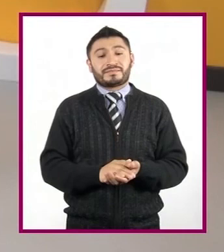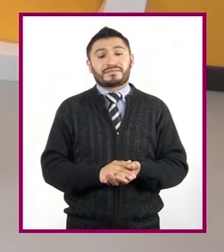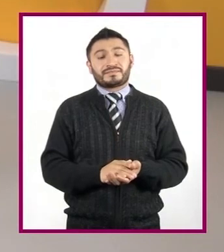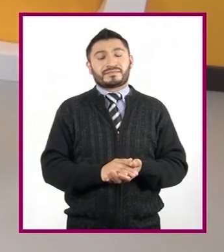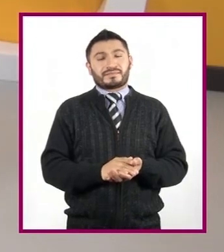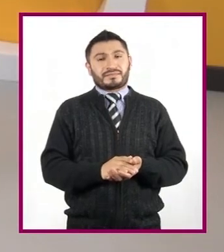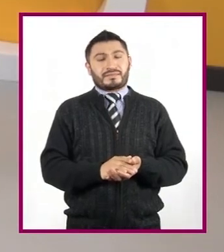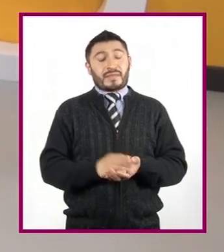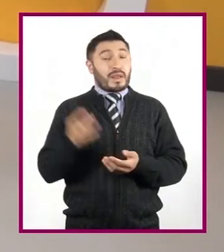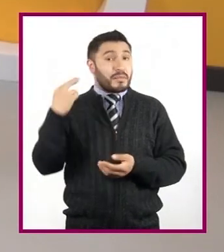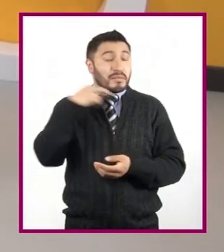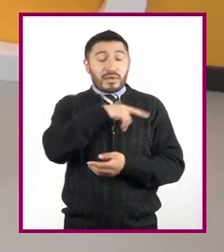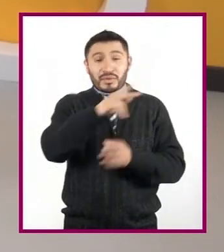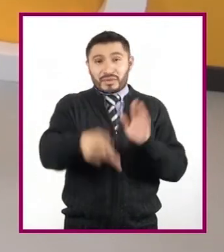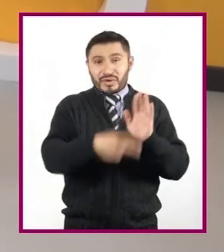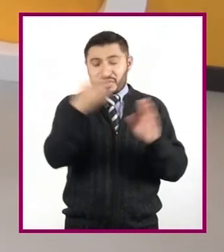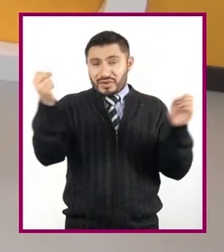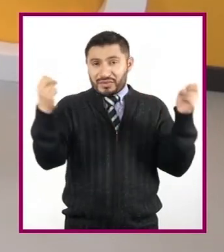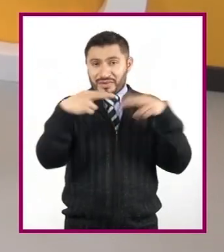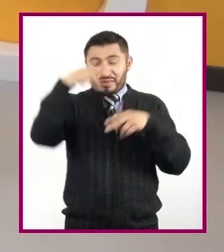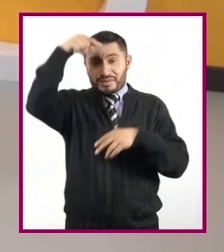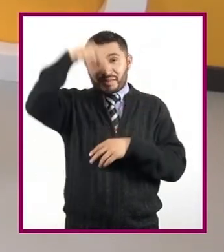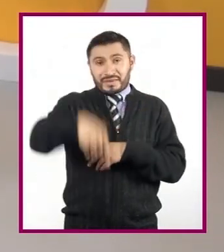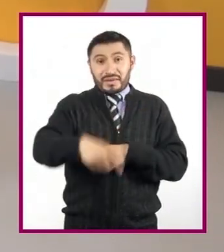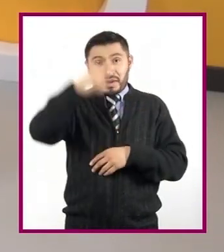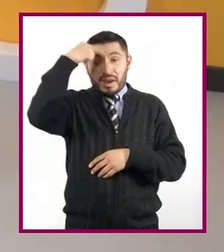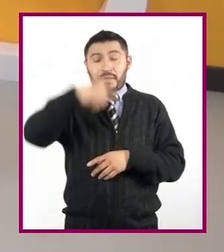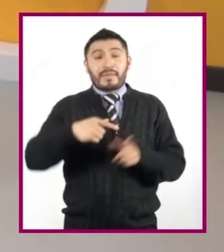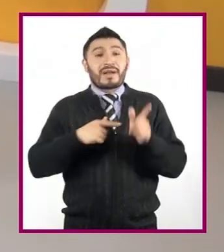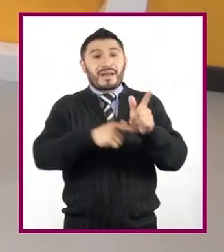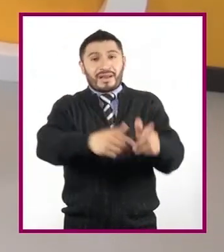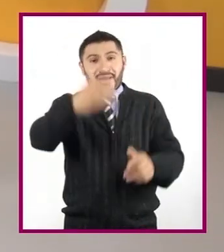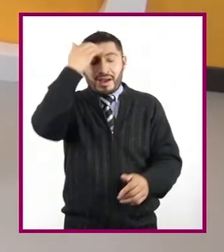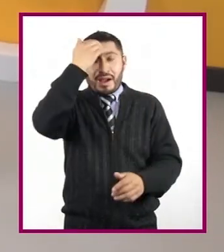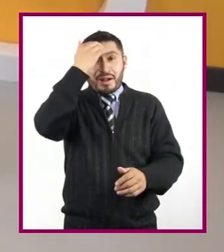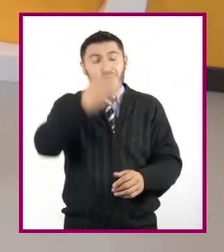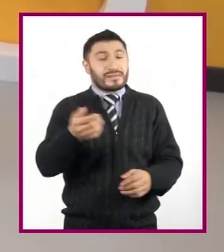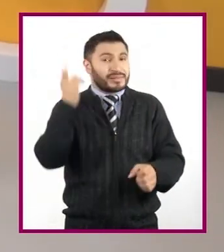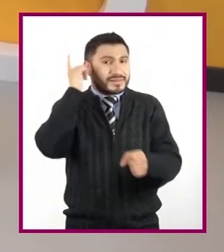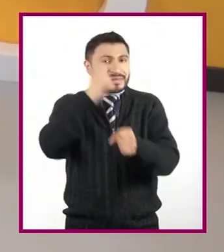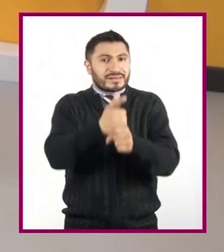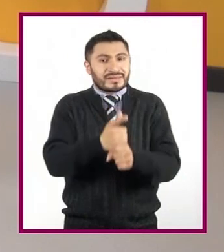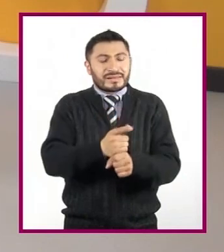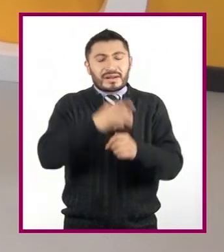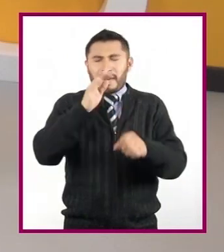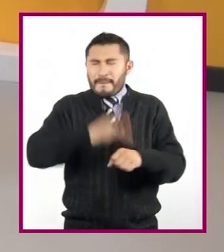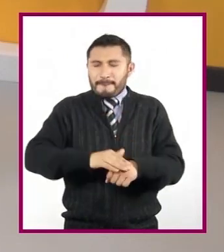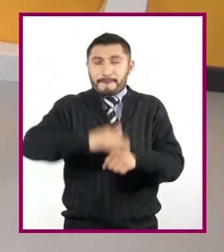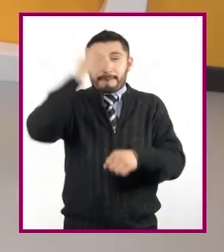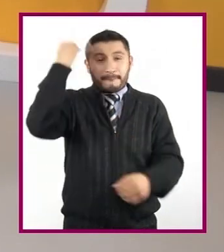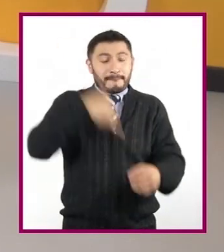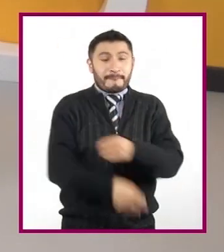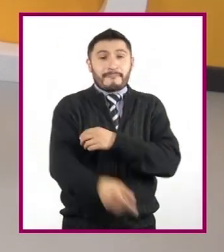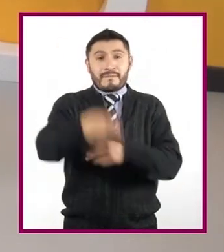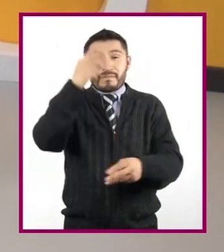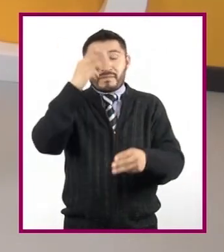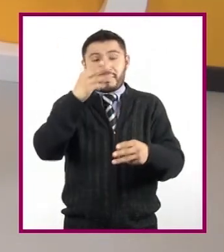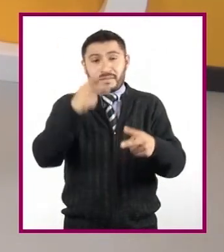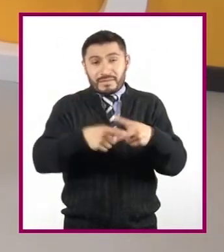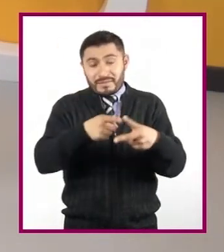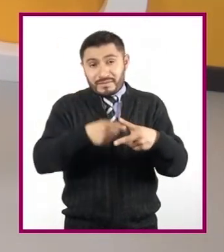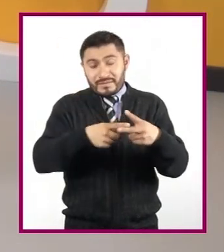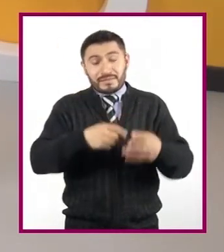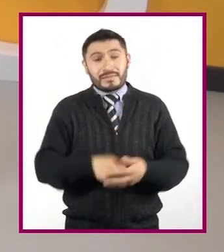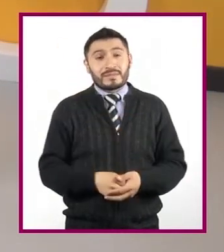Muy pronto nos volveremos a ver para continuar explorando y descubriendo aún más el mundo de las